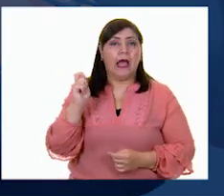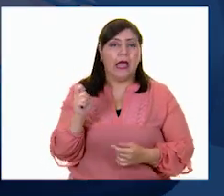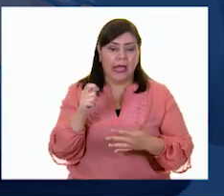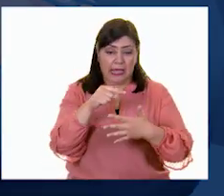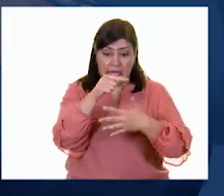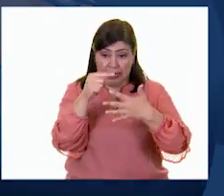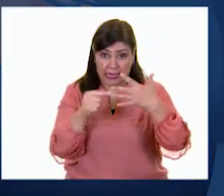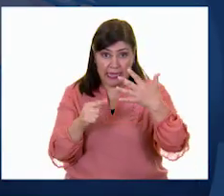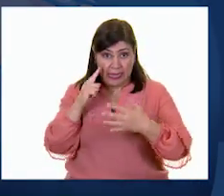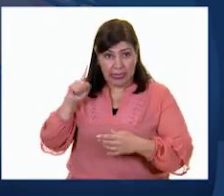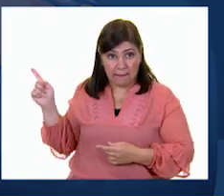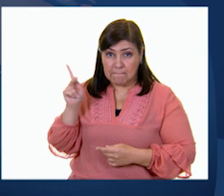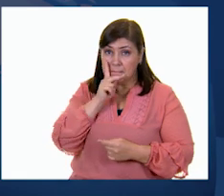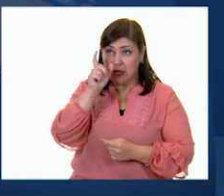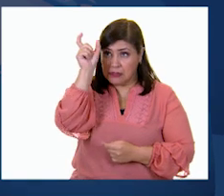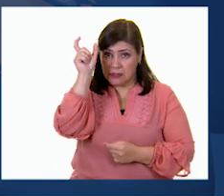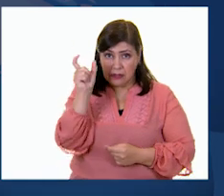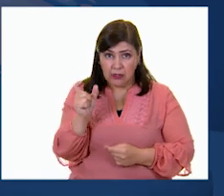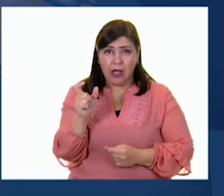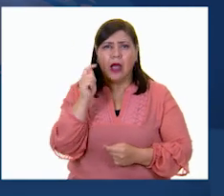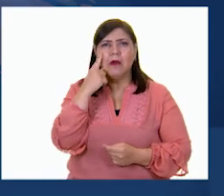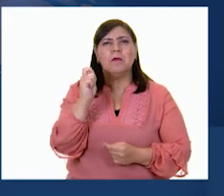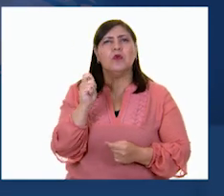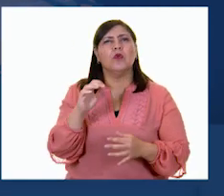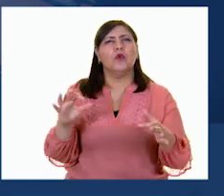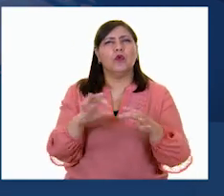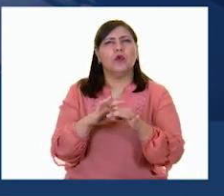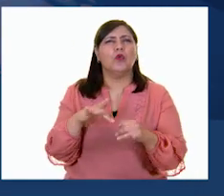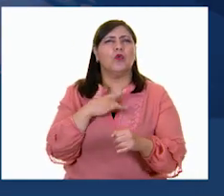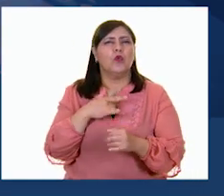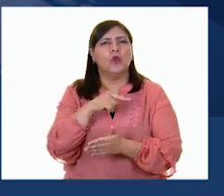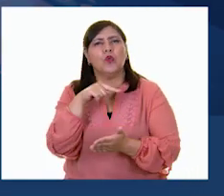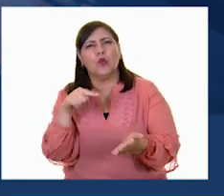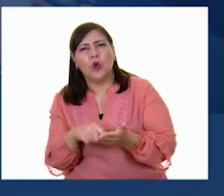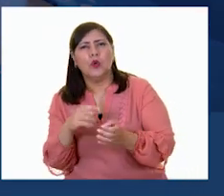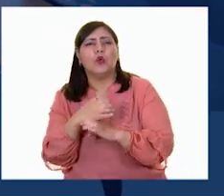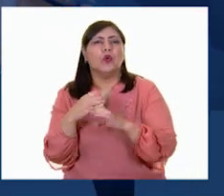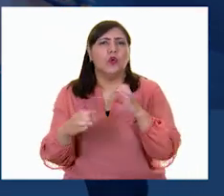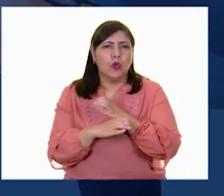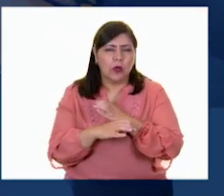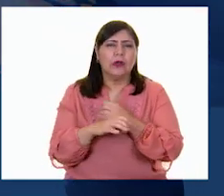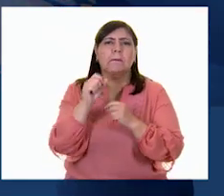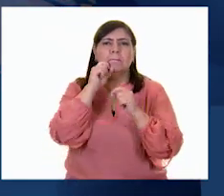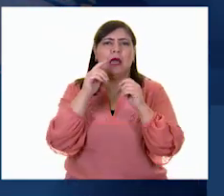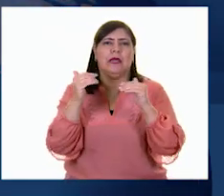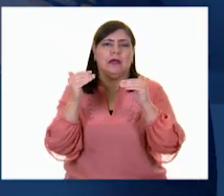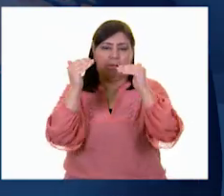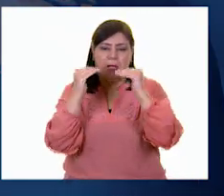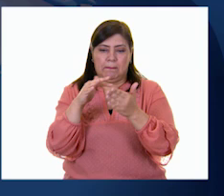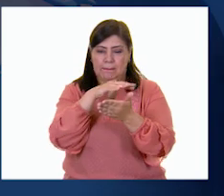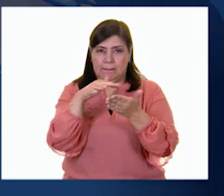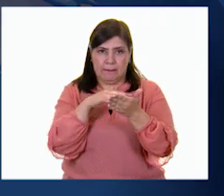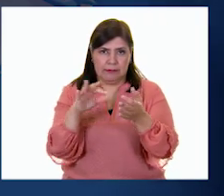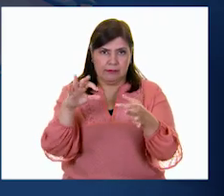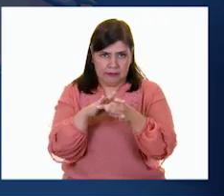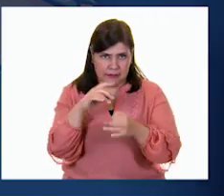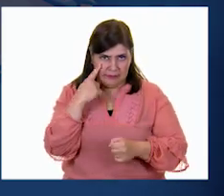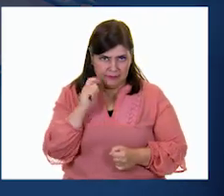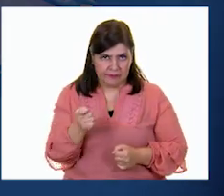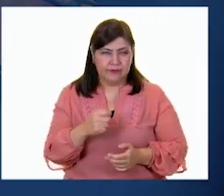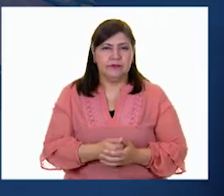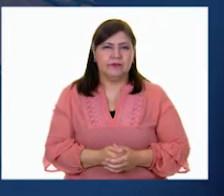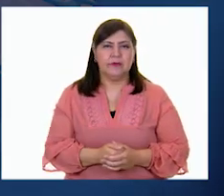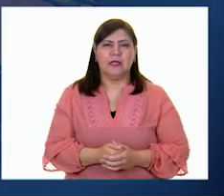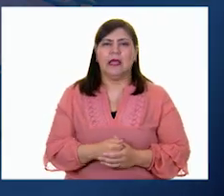tiempo, lugar, sujeto o cosa cuyo referente se halla en otra parte del texto. En ese sentido, si te fijas,